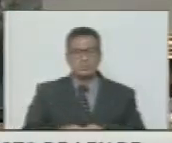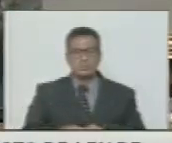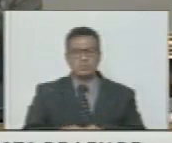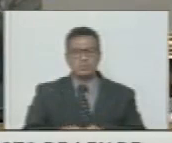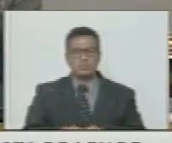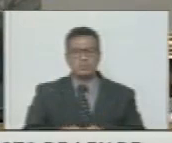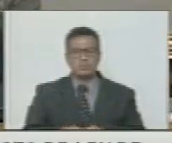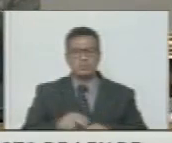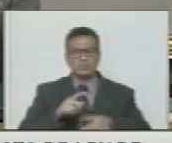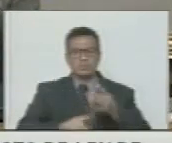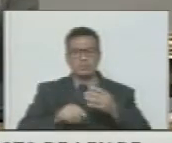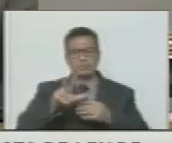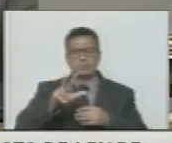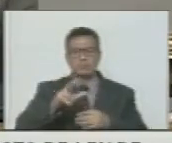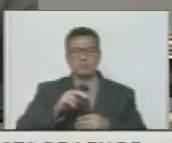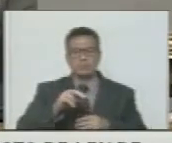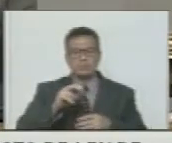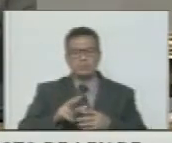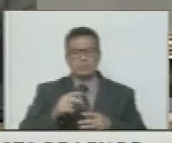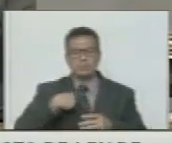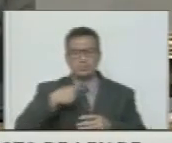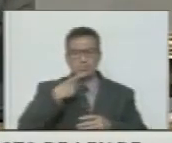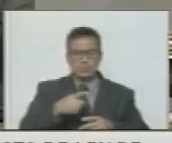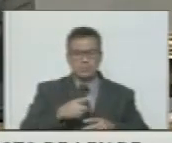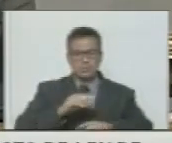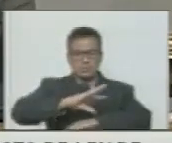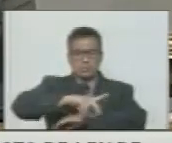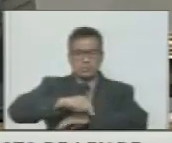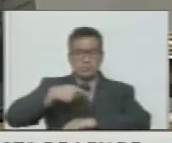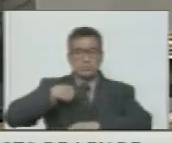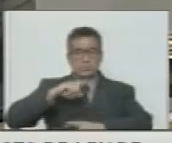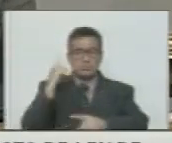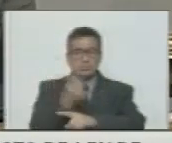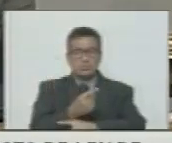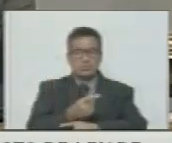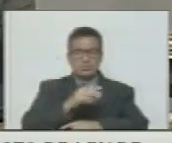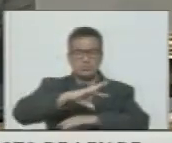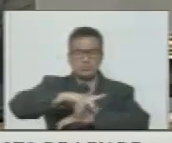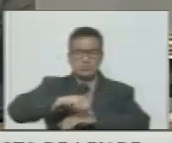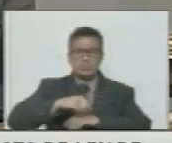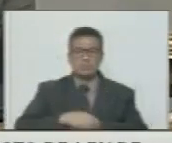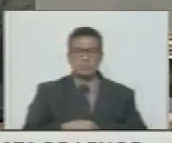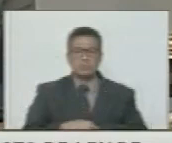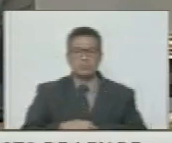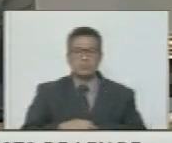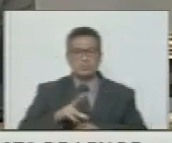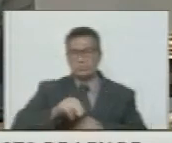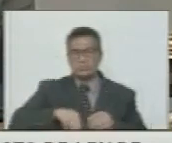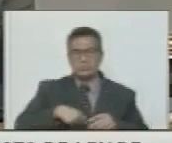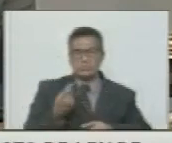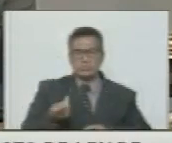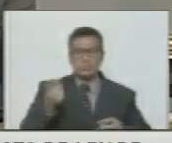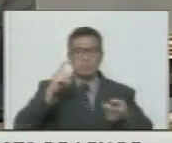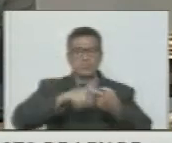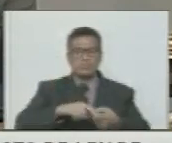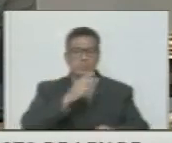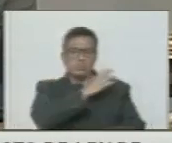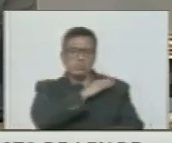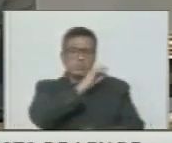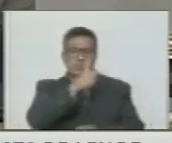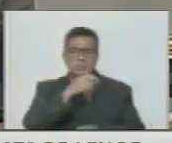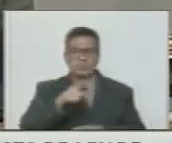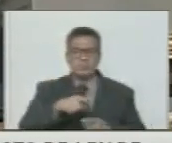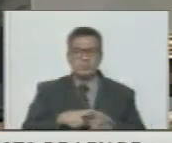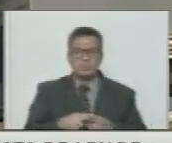Numeral tercero. Es decir, un ladrón que haya sido condenado por ladrón no puede ser miembro de la